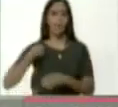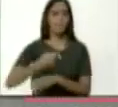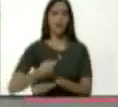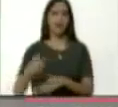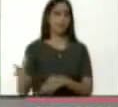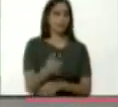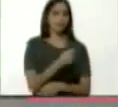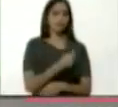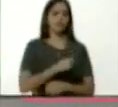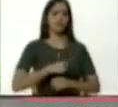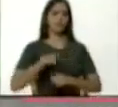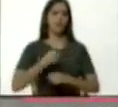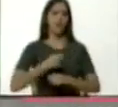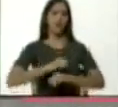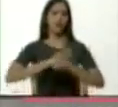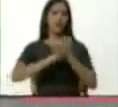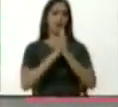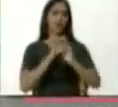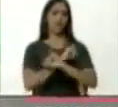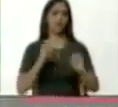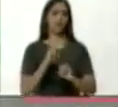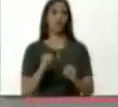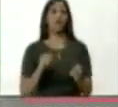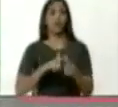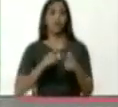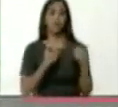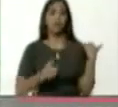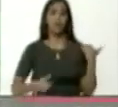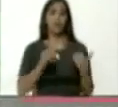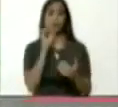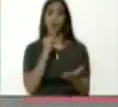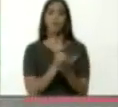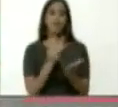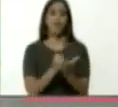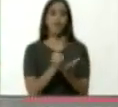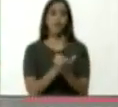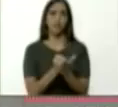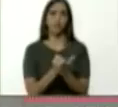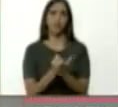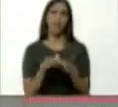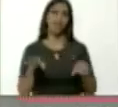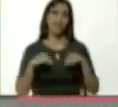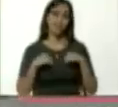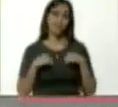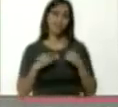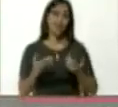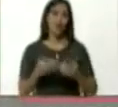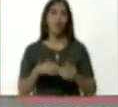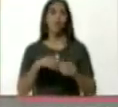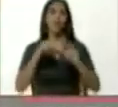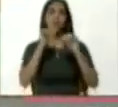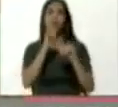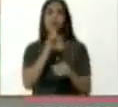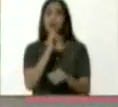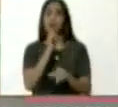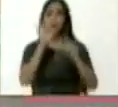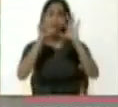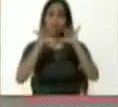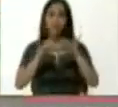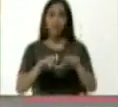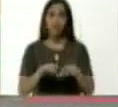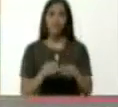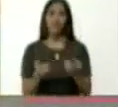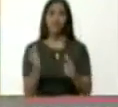financiación. Sin embargo, el mandatario reconoció que no tiene pruebas. Un reciente informe del Instituto Nacional de Pesquisas